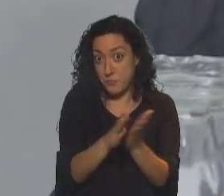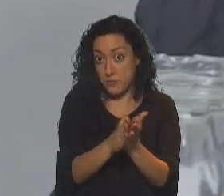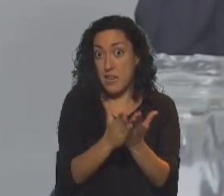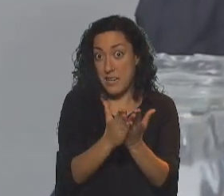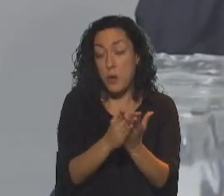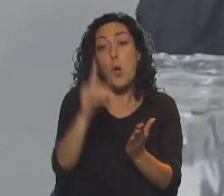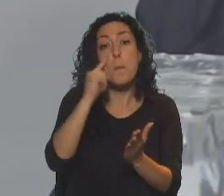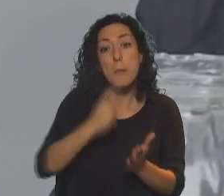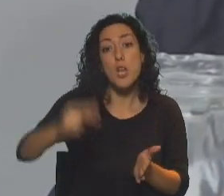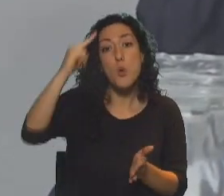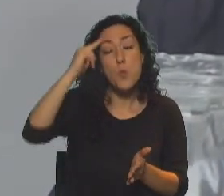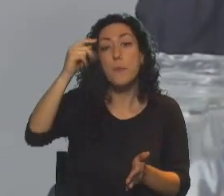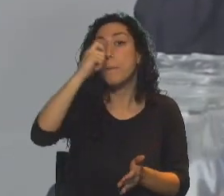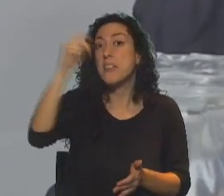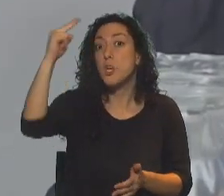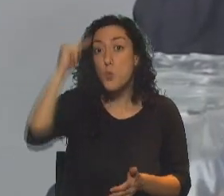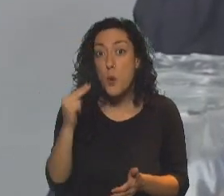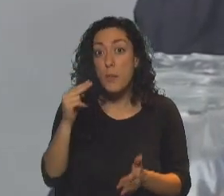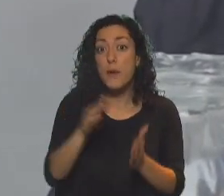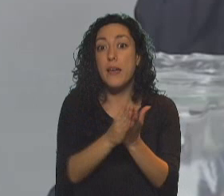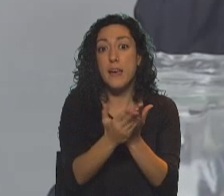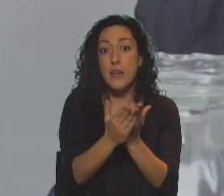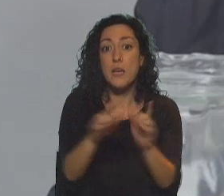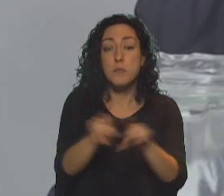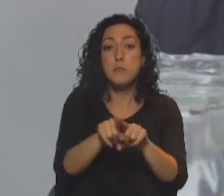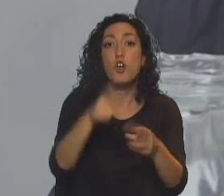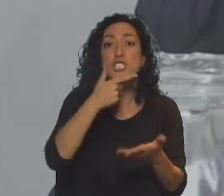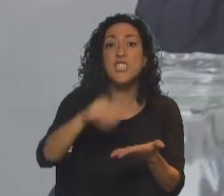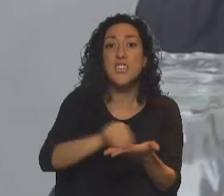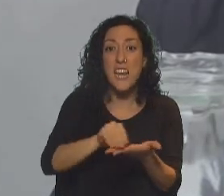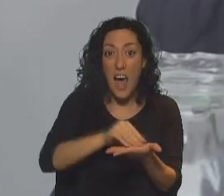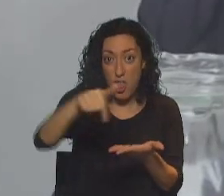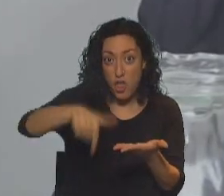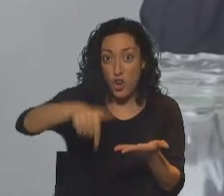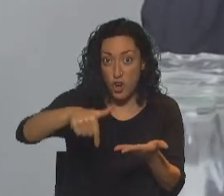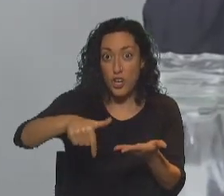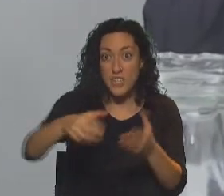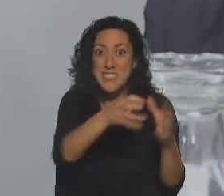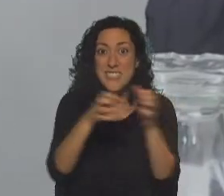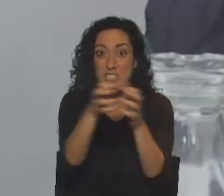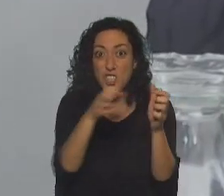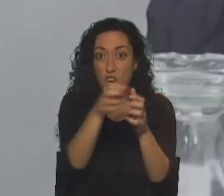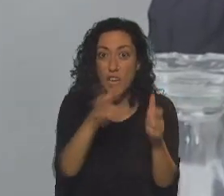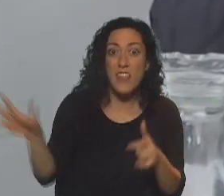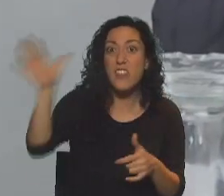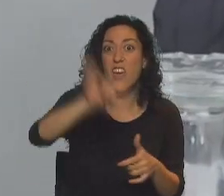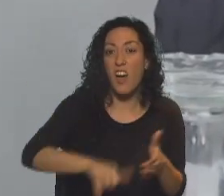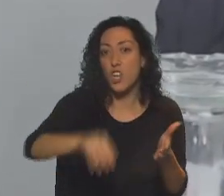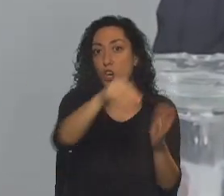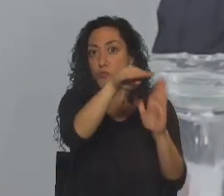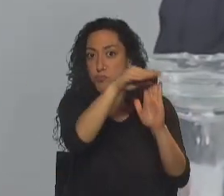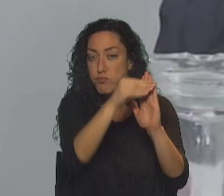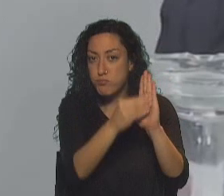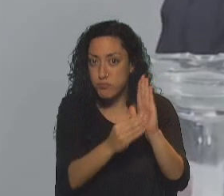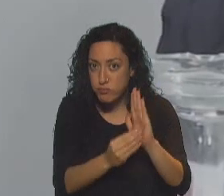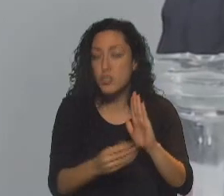es del año 1929, es el diario de sesiones de este Senado. Diario de sesiones de este Senado.